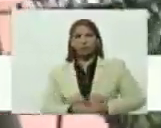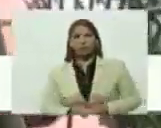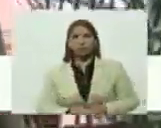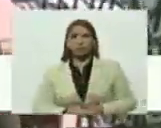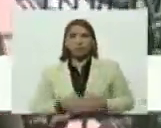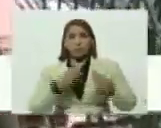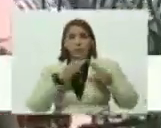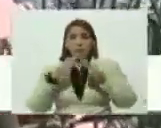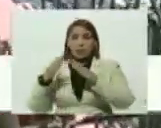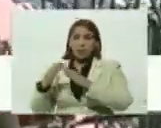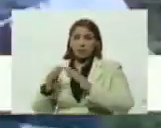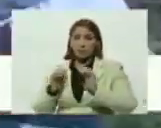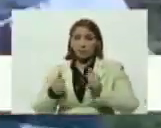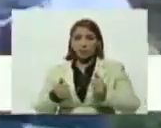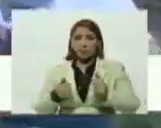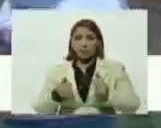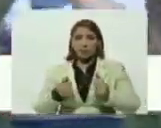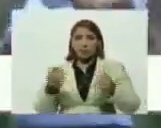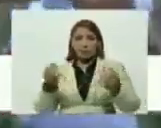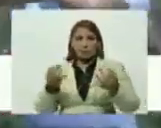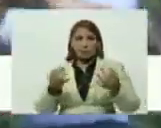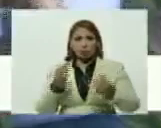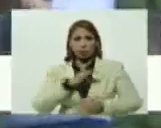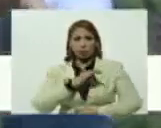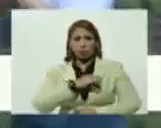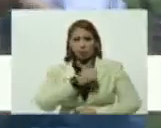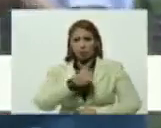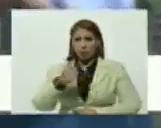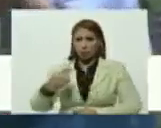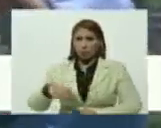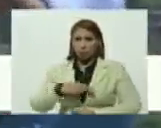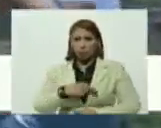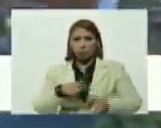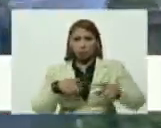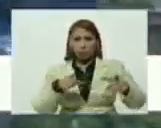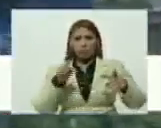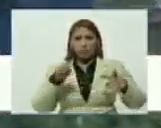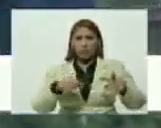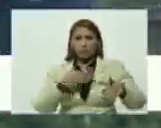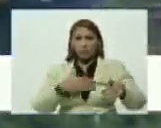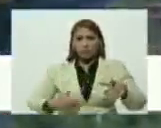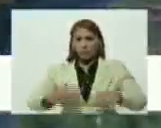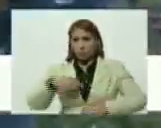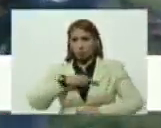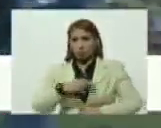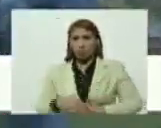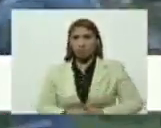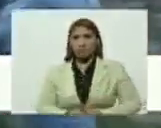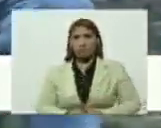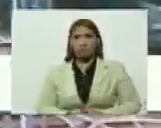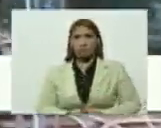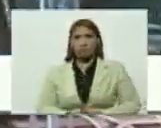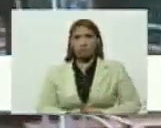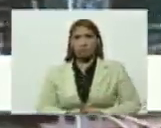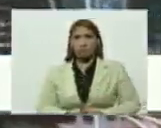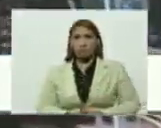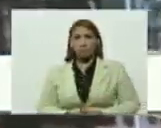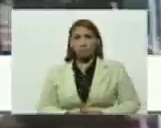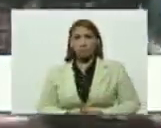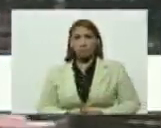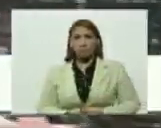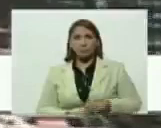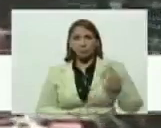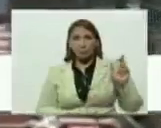vivienda partiendo de las realidades sociales de cada uno de nuestros sectores. Presidente, estamos aquí con Isquel